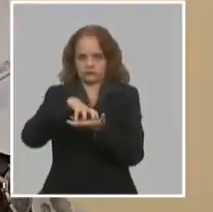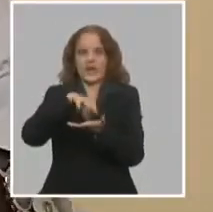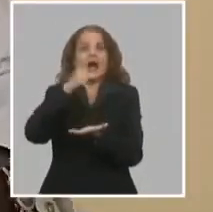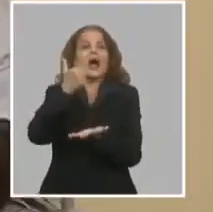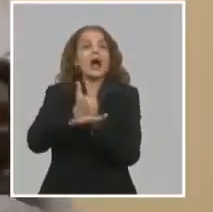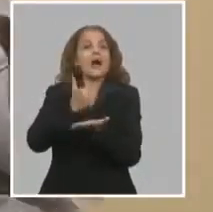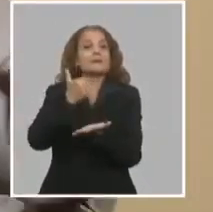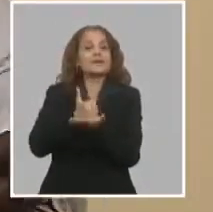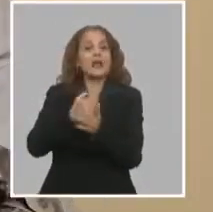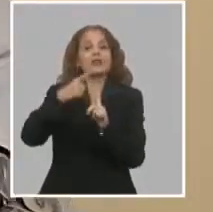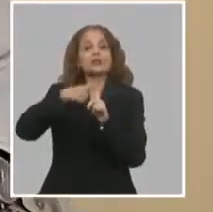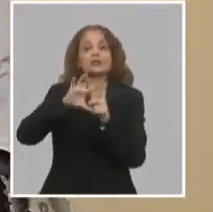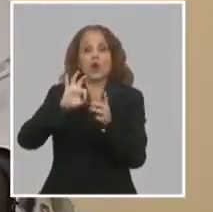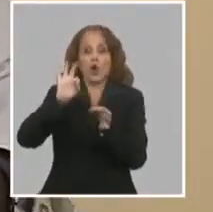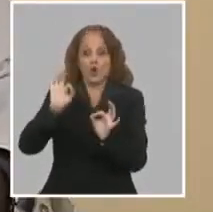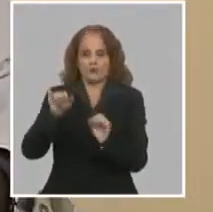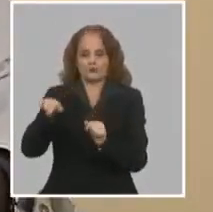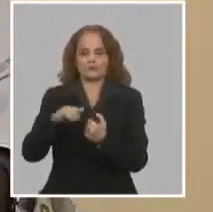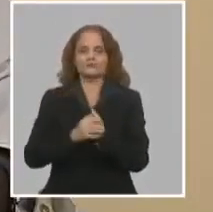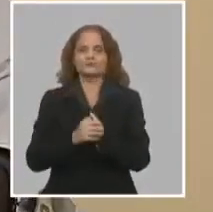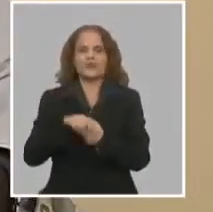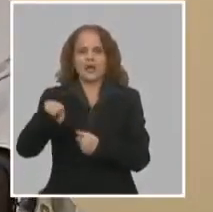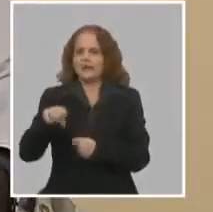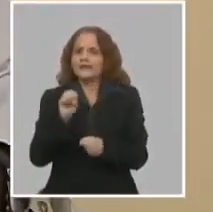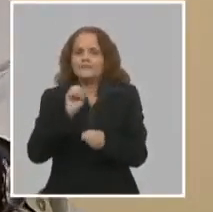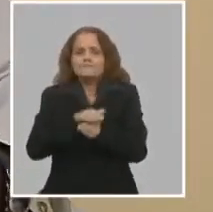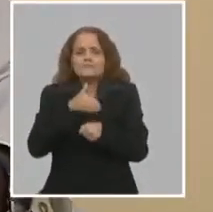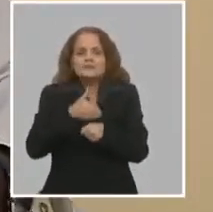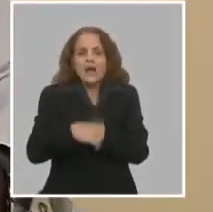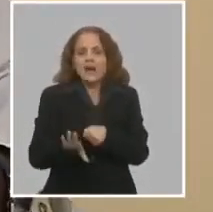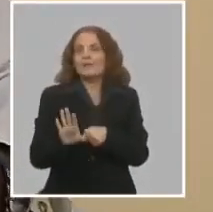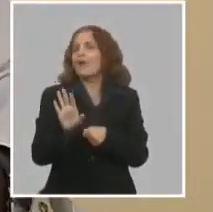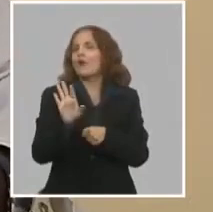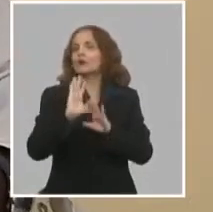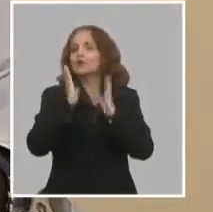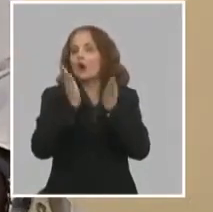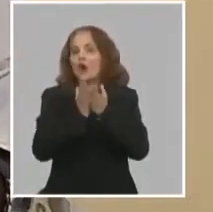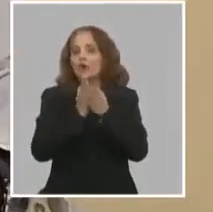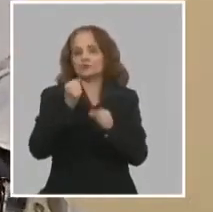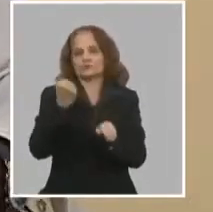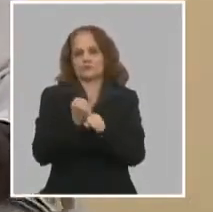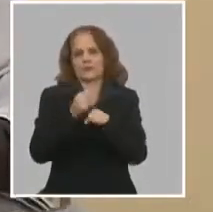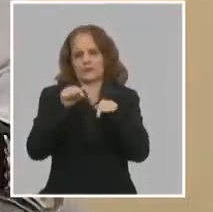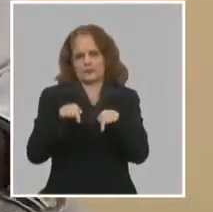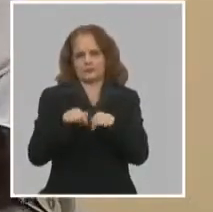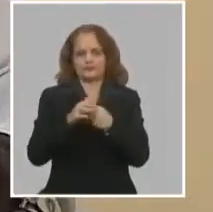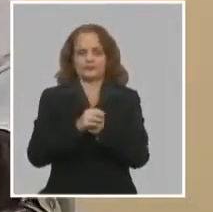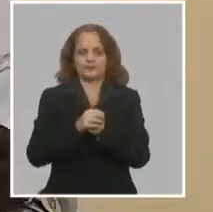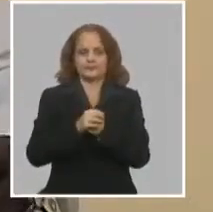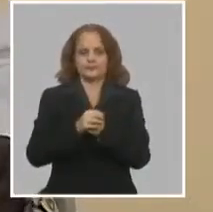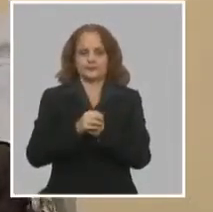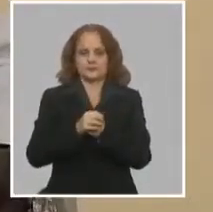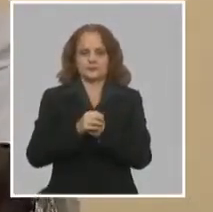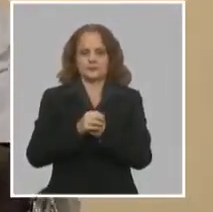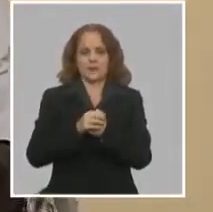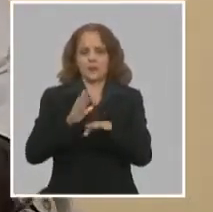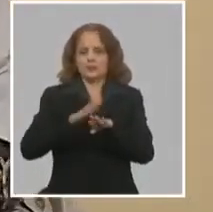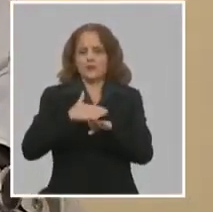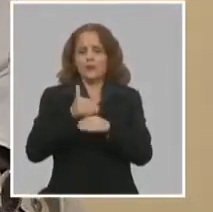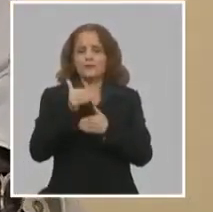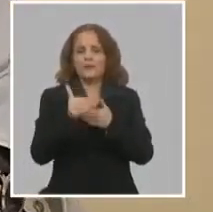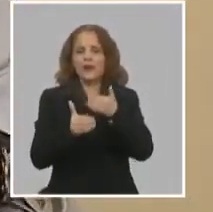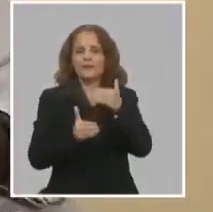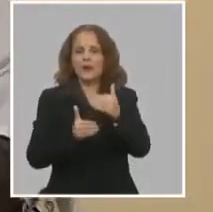está ahí en la capital. Ahí comenzamos la primera parte del trabajo. Pero en la medida que pasaron